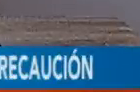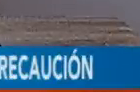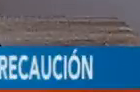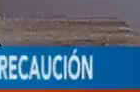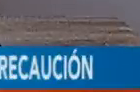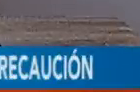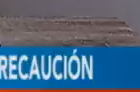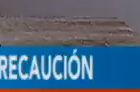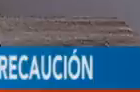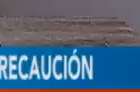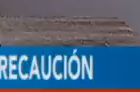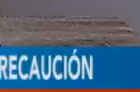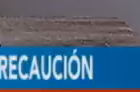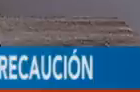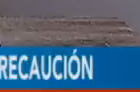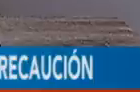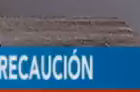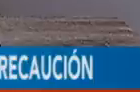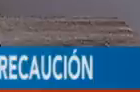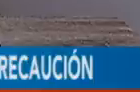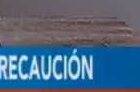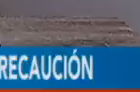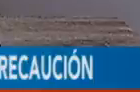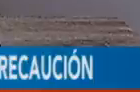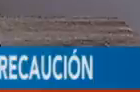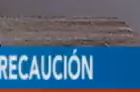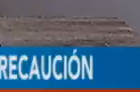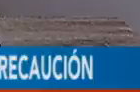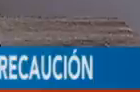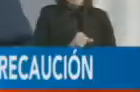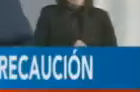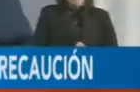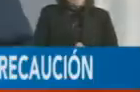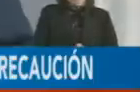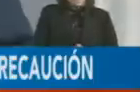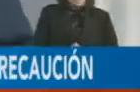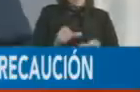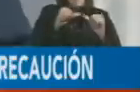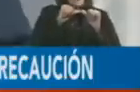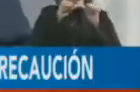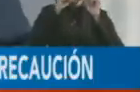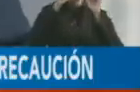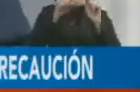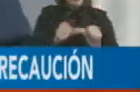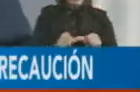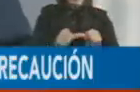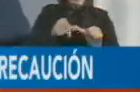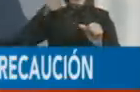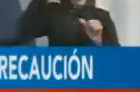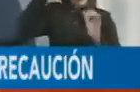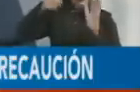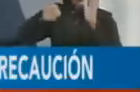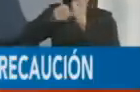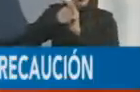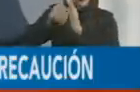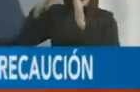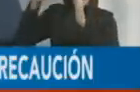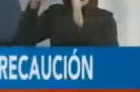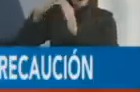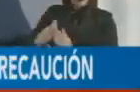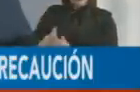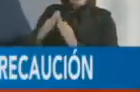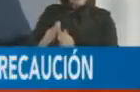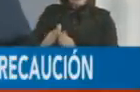que pese a la celebración de las elecciones no deben relajarse. Se mantiene el toque de queda a nivel